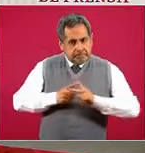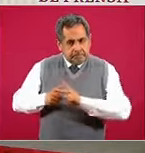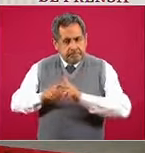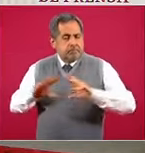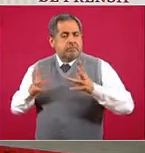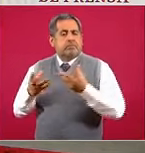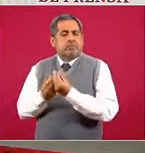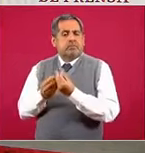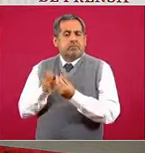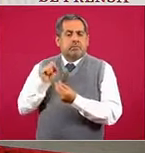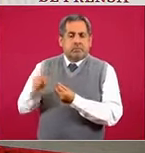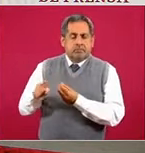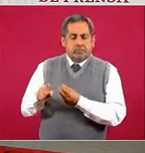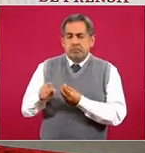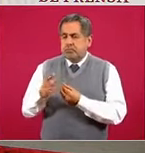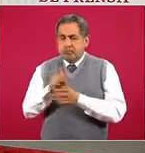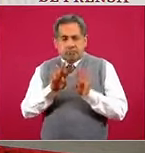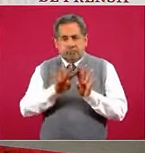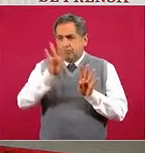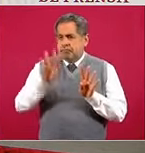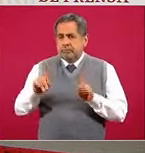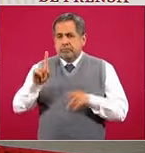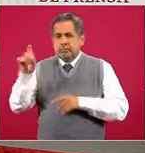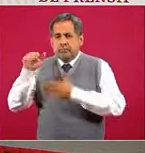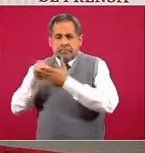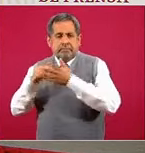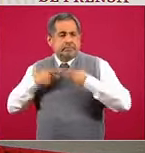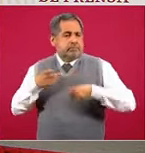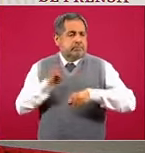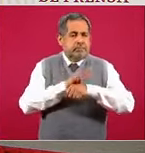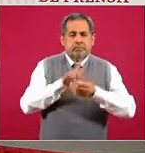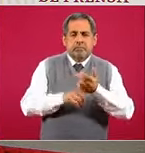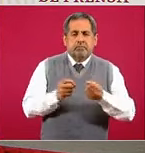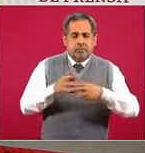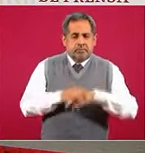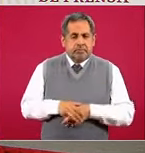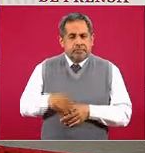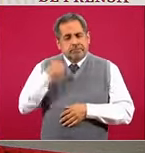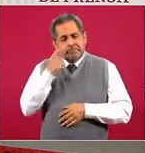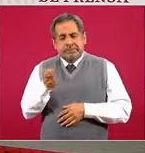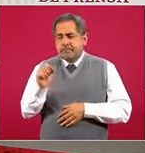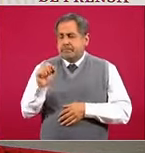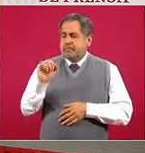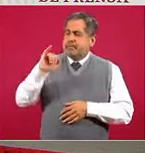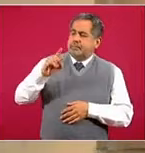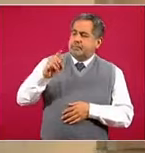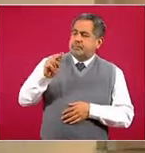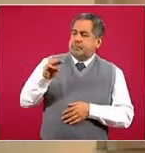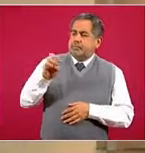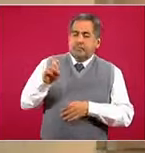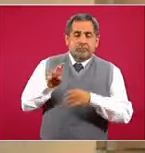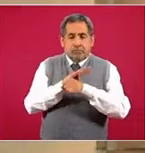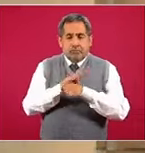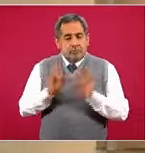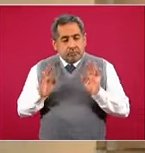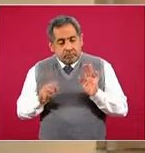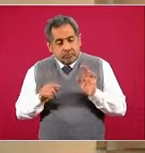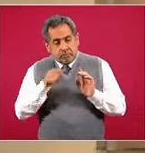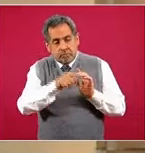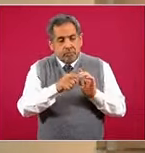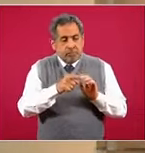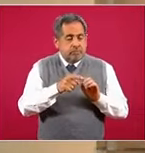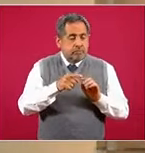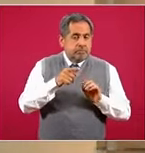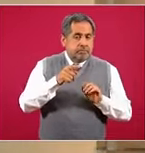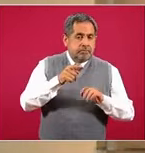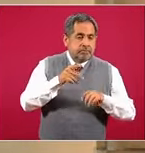está síndrome COVID por 100,000 habitantes. ¿Cuál es la importancia del síndrome? La importancia del síndrome es que no importa si se le